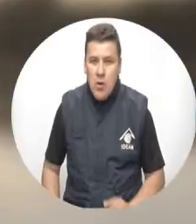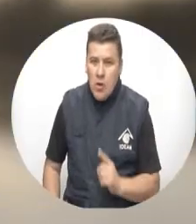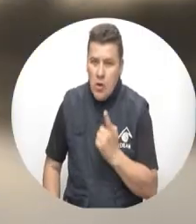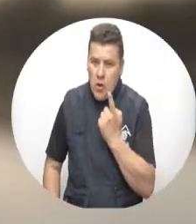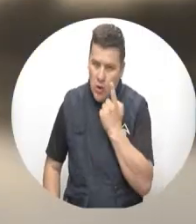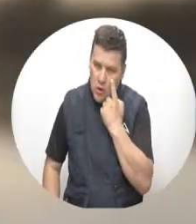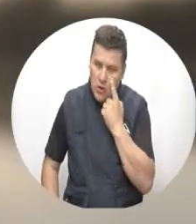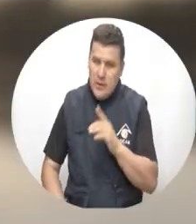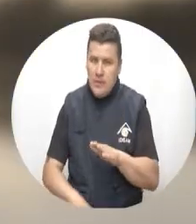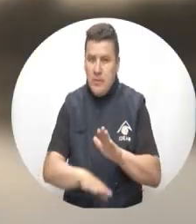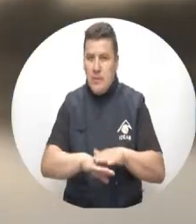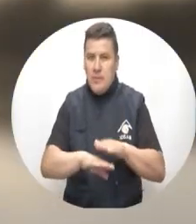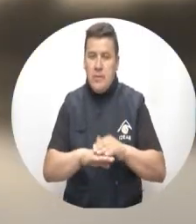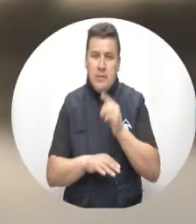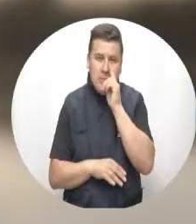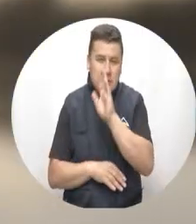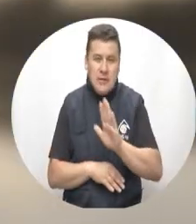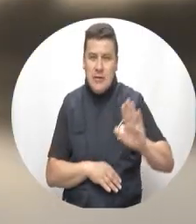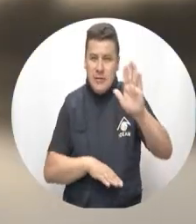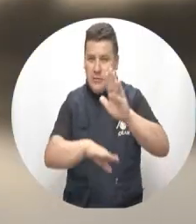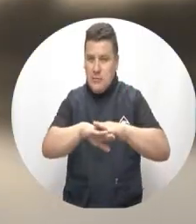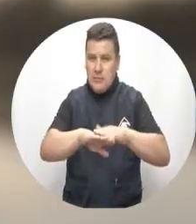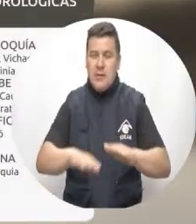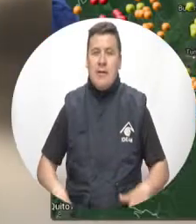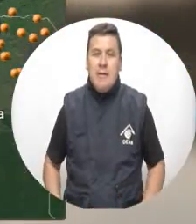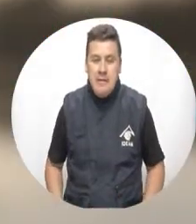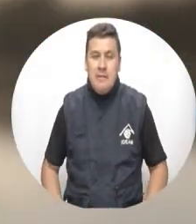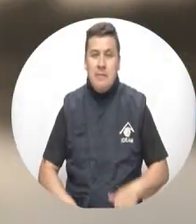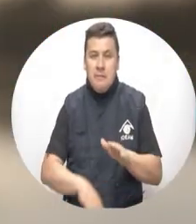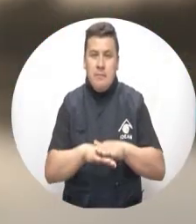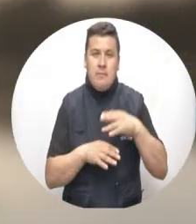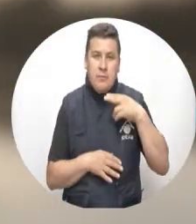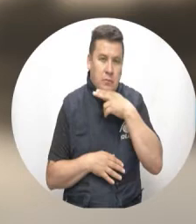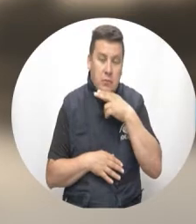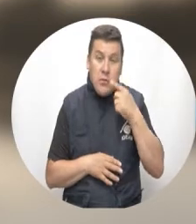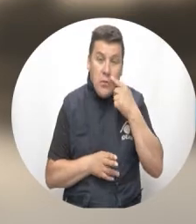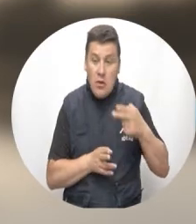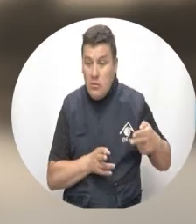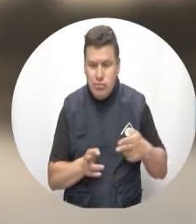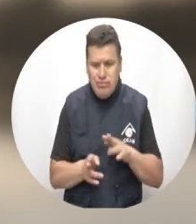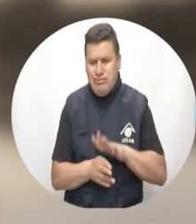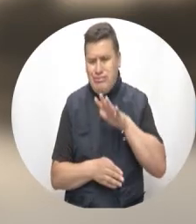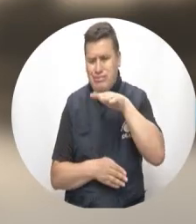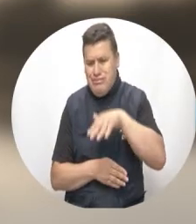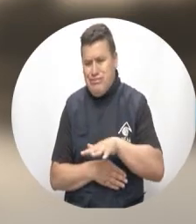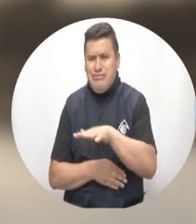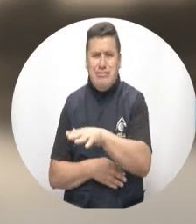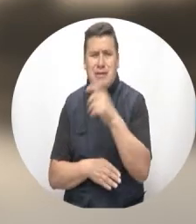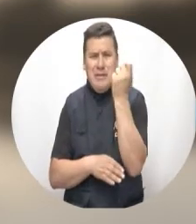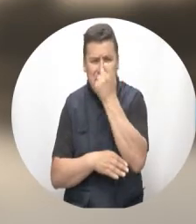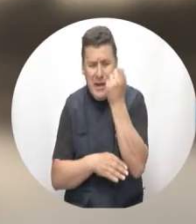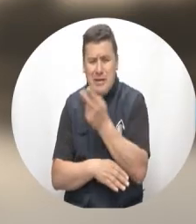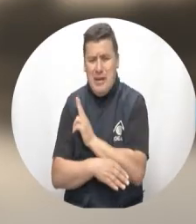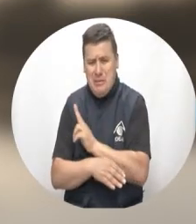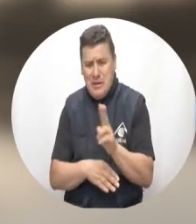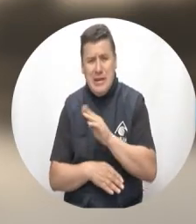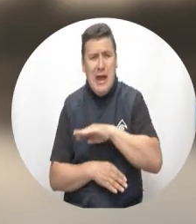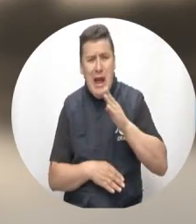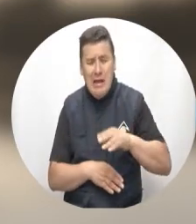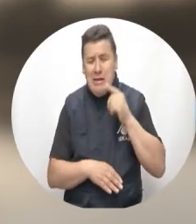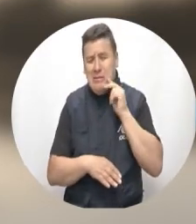Mucha atención a las principales alertas a nivel nacional. Alerta roja por desbordamientos en ríos de Meta,